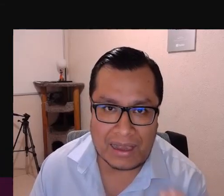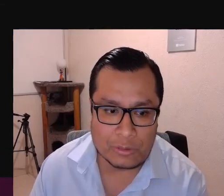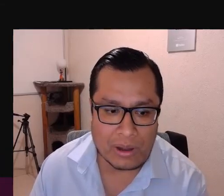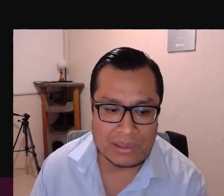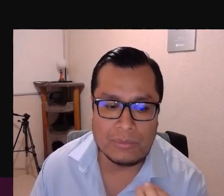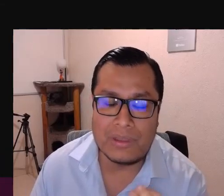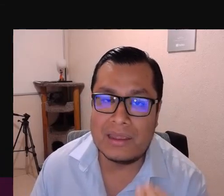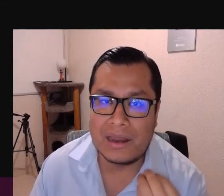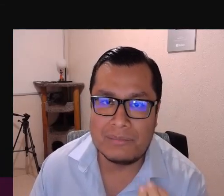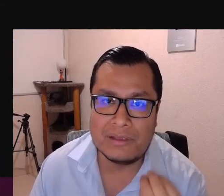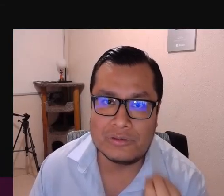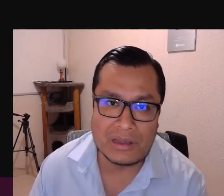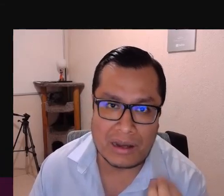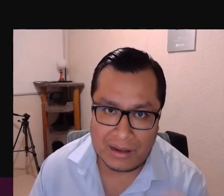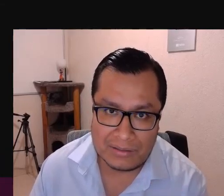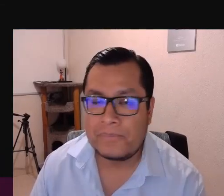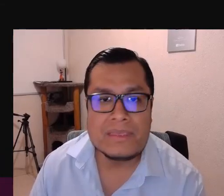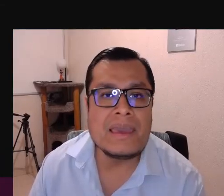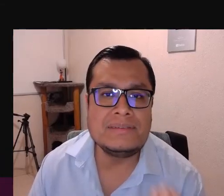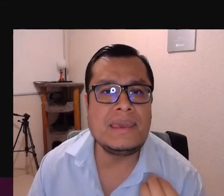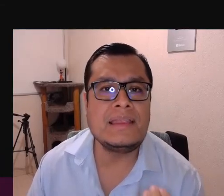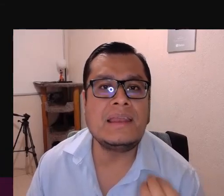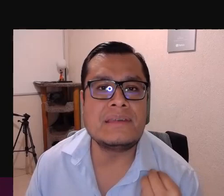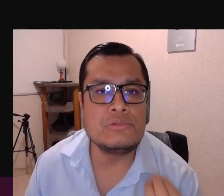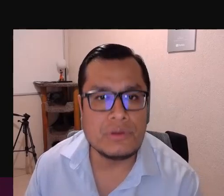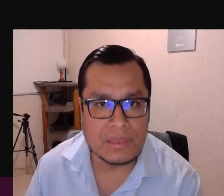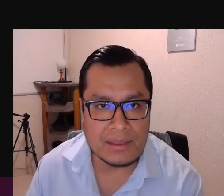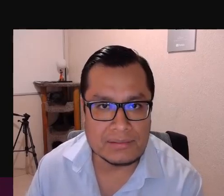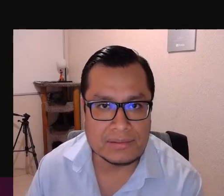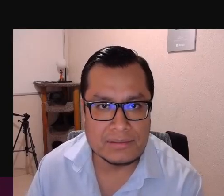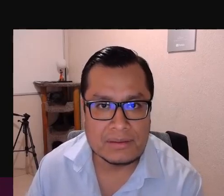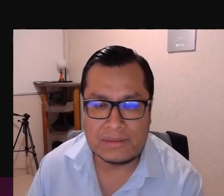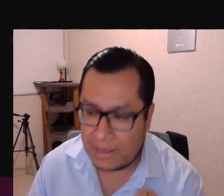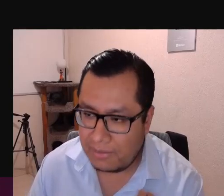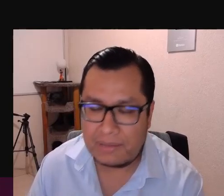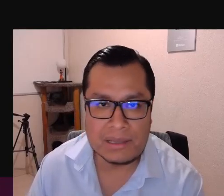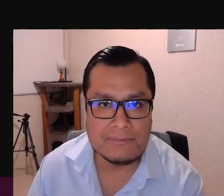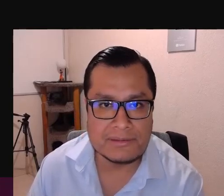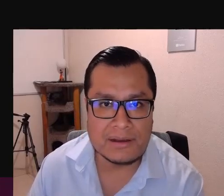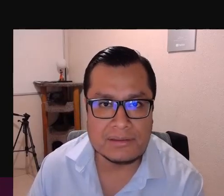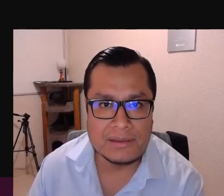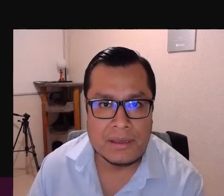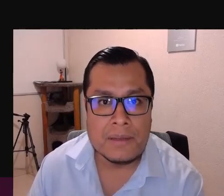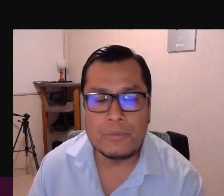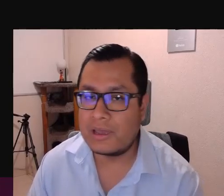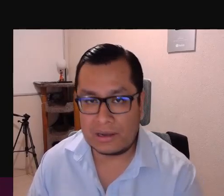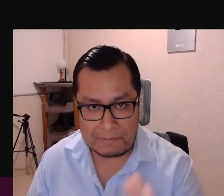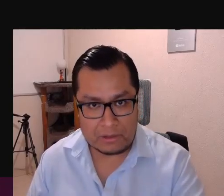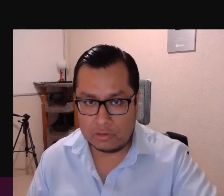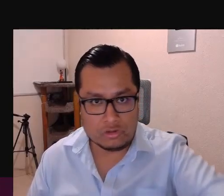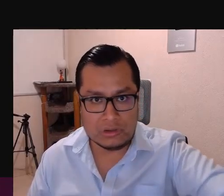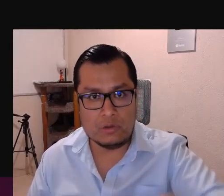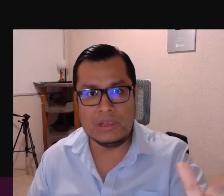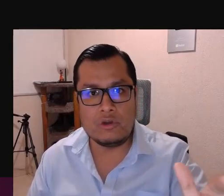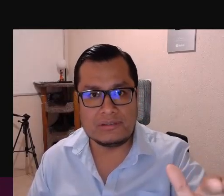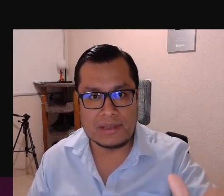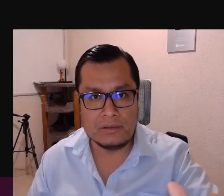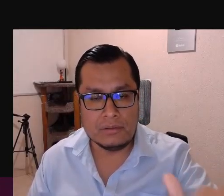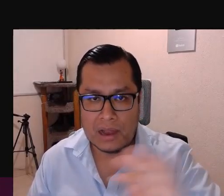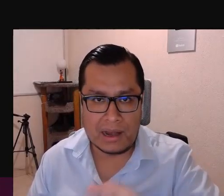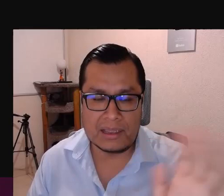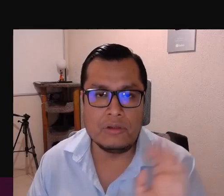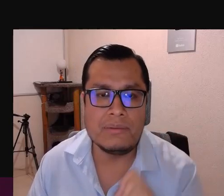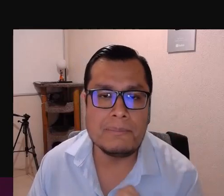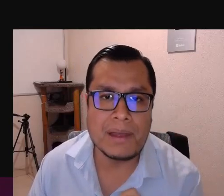de este retroactivo del incremento salarial y exijan a las autoridades si deben de manifestarse porque Repito no son el único